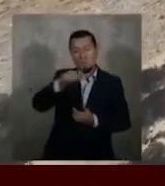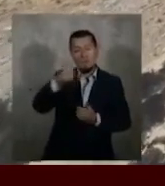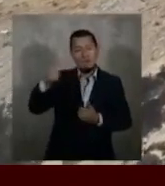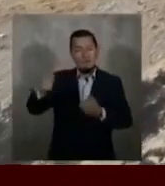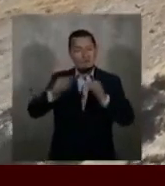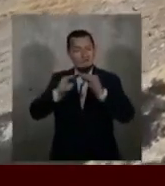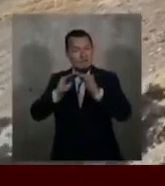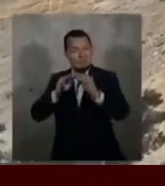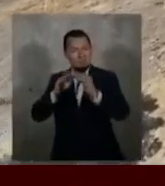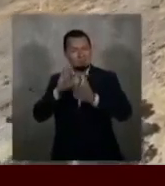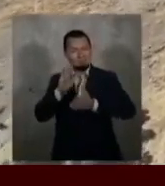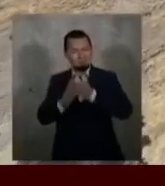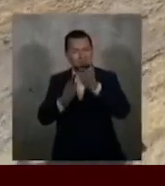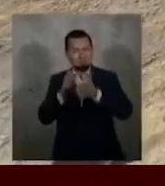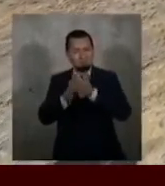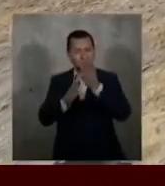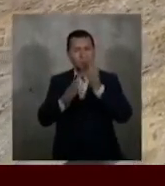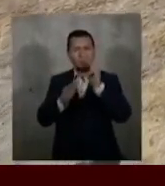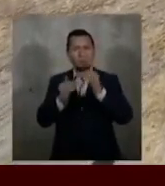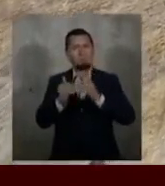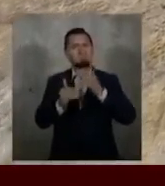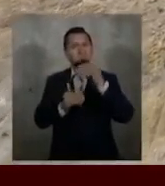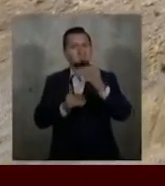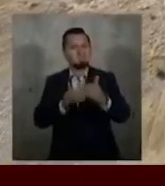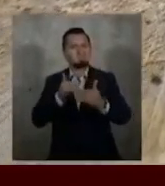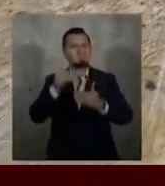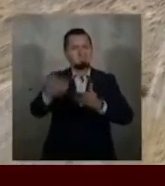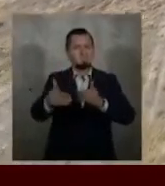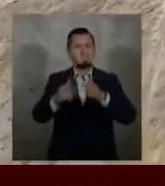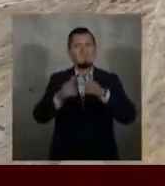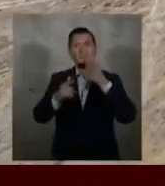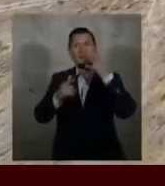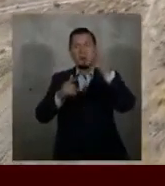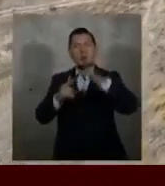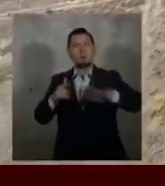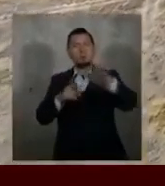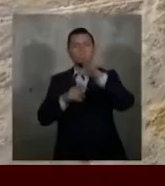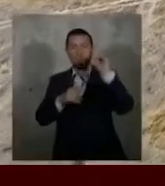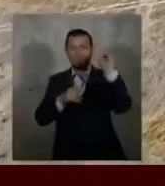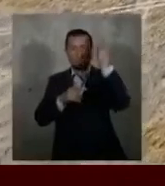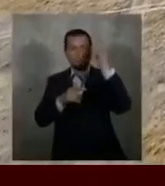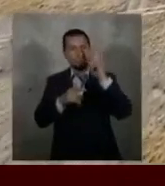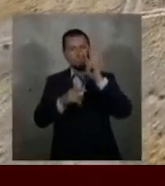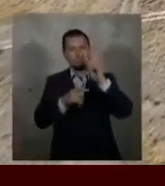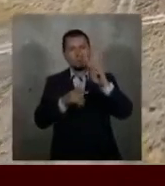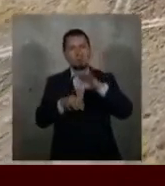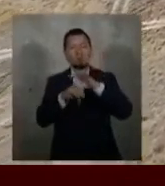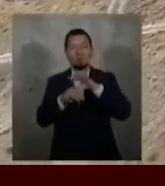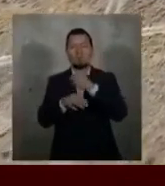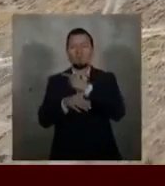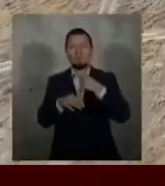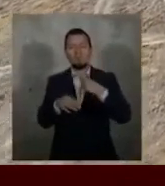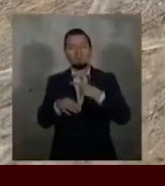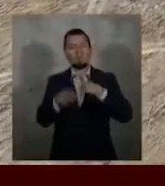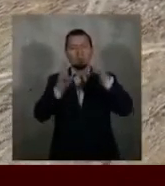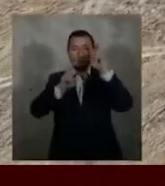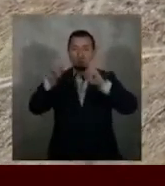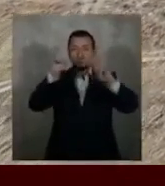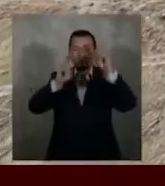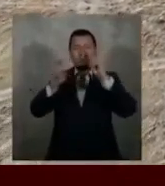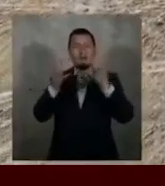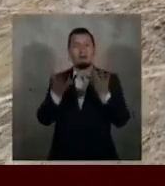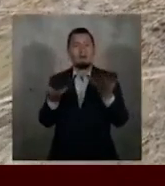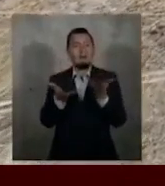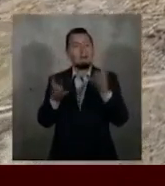en día que ya volvimos a la presencialidad, casi el 60% de sus clases son en línea. ¿Y eso en qué